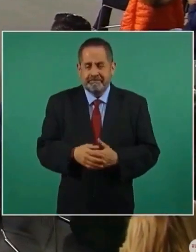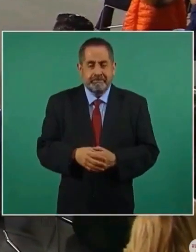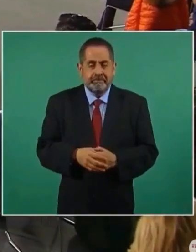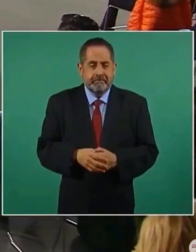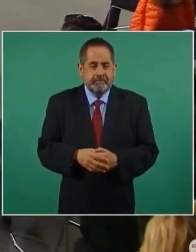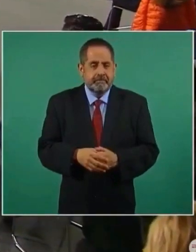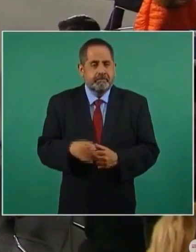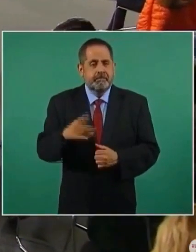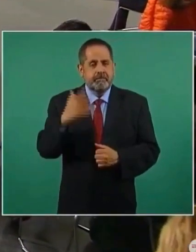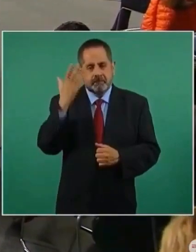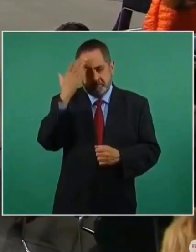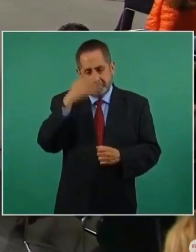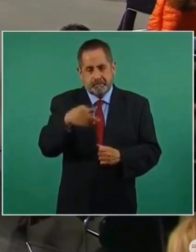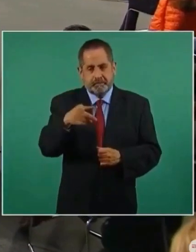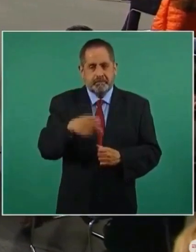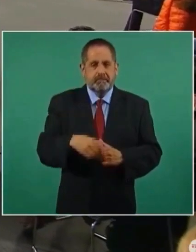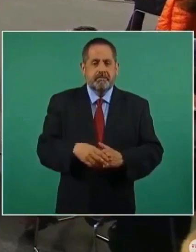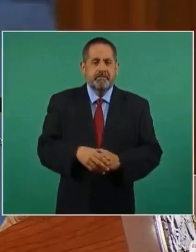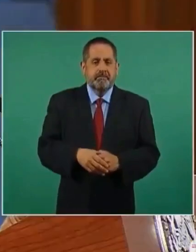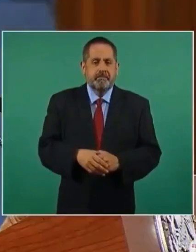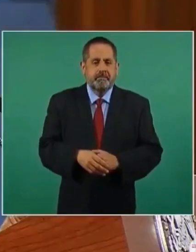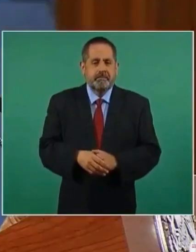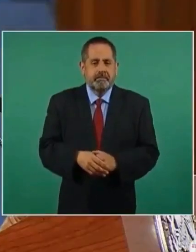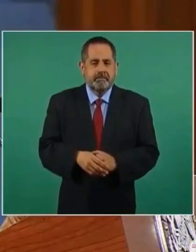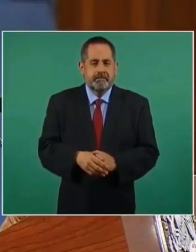ya ven cómo